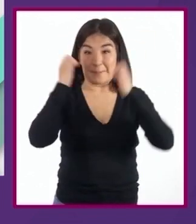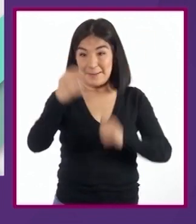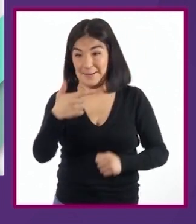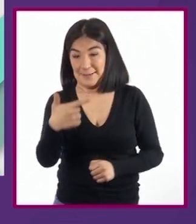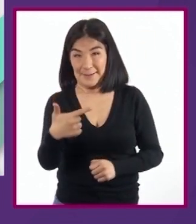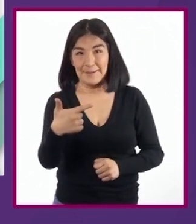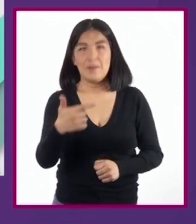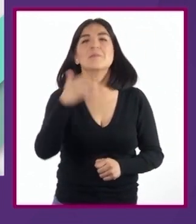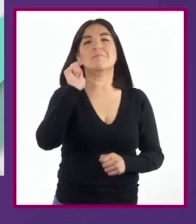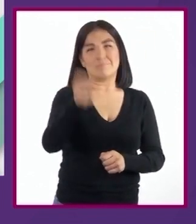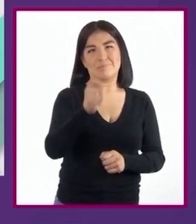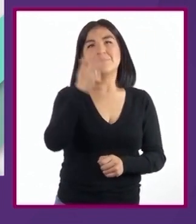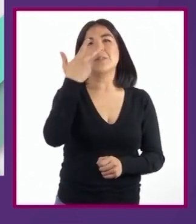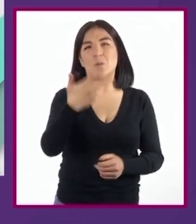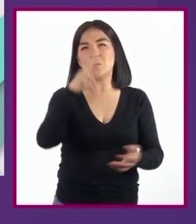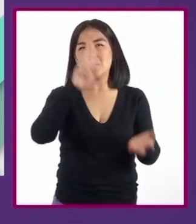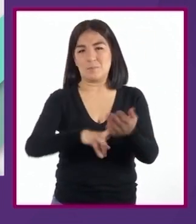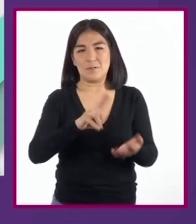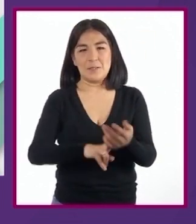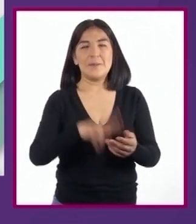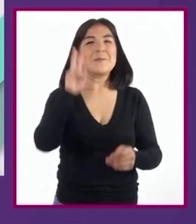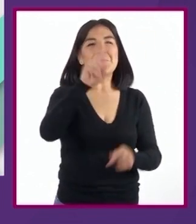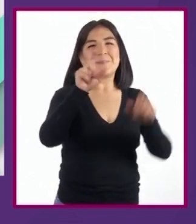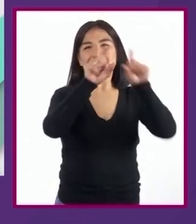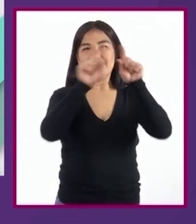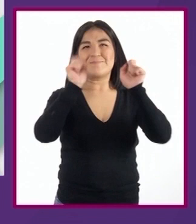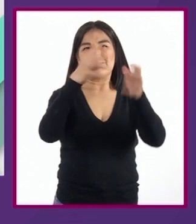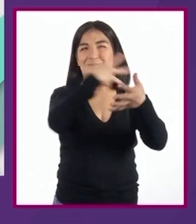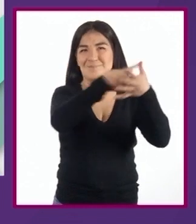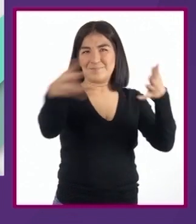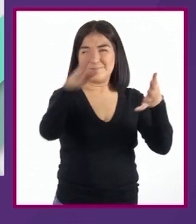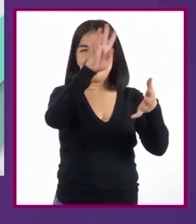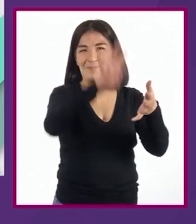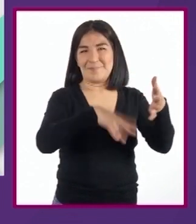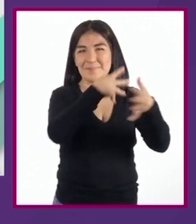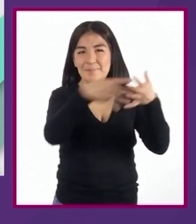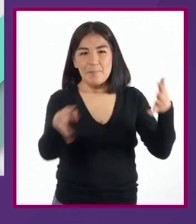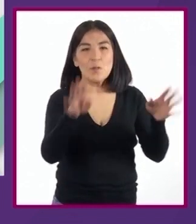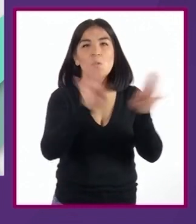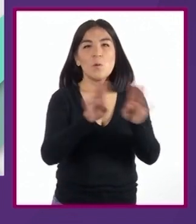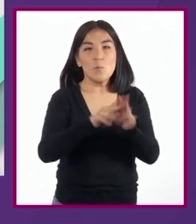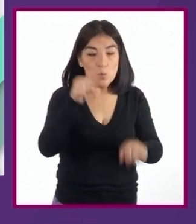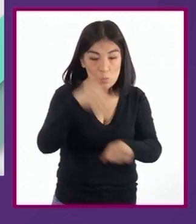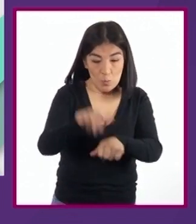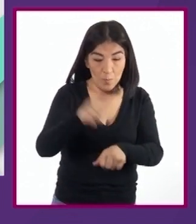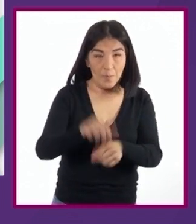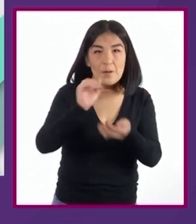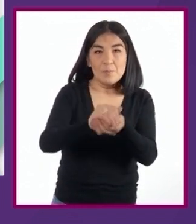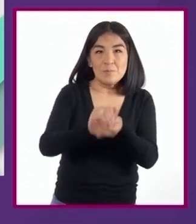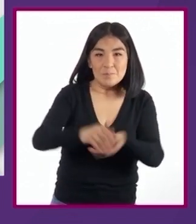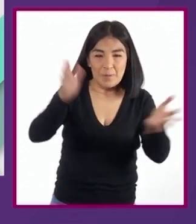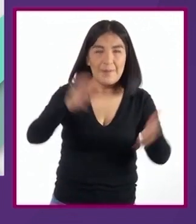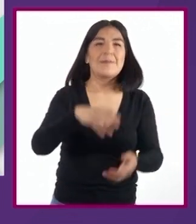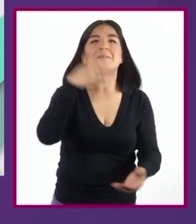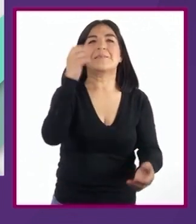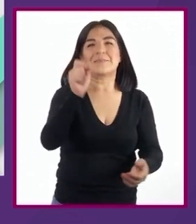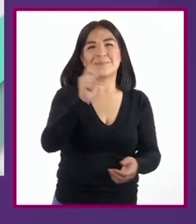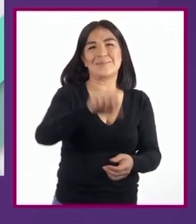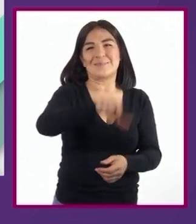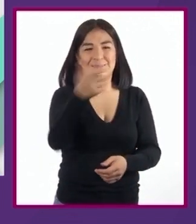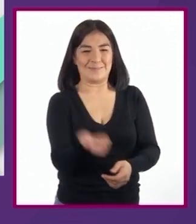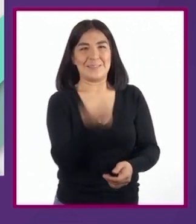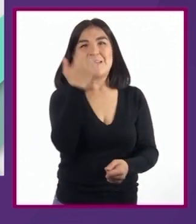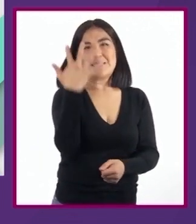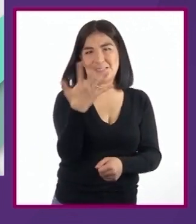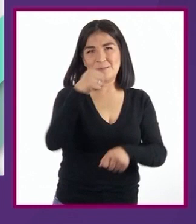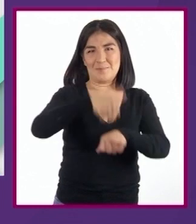8, ya que en la tabla se observa que fue el número de veces que cayó el número 5. Realizamos